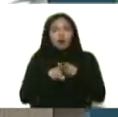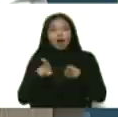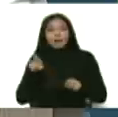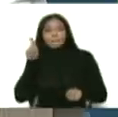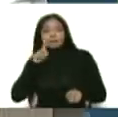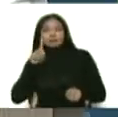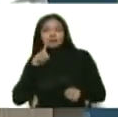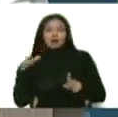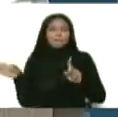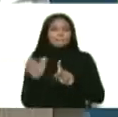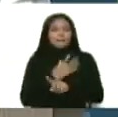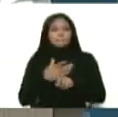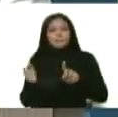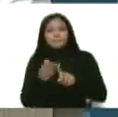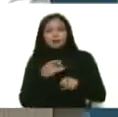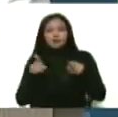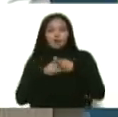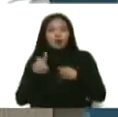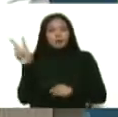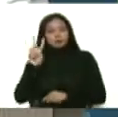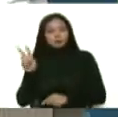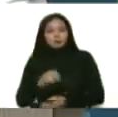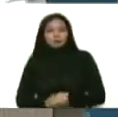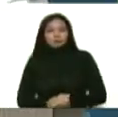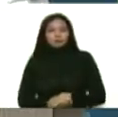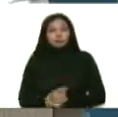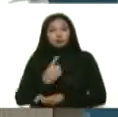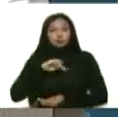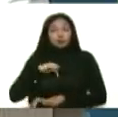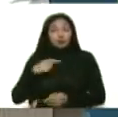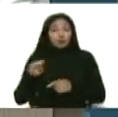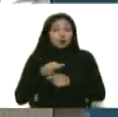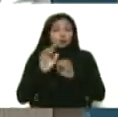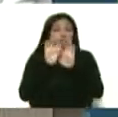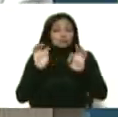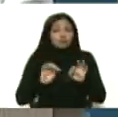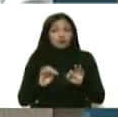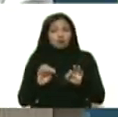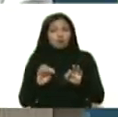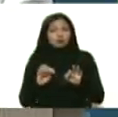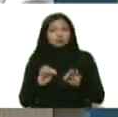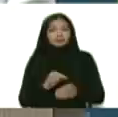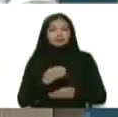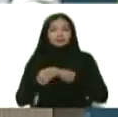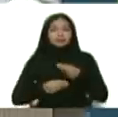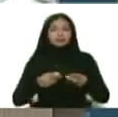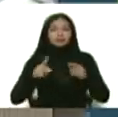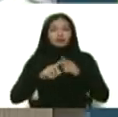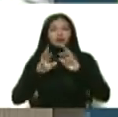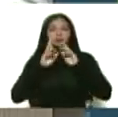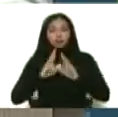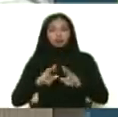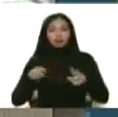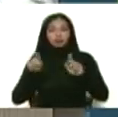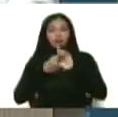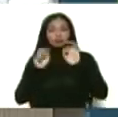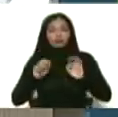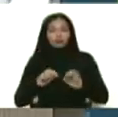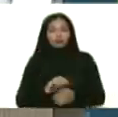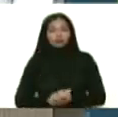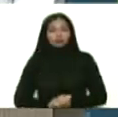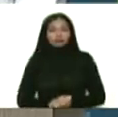atacar, agredir a Venezuela. Nosotros vamos a tratar de ser lo más mesurado para responder a esta